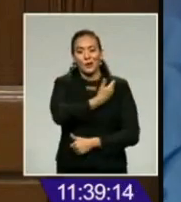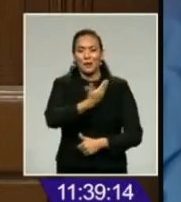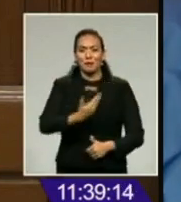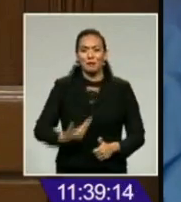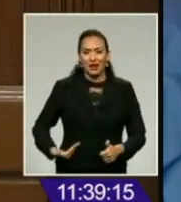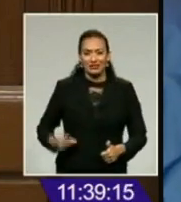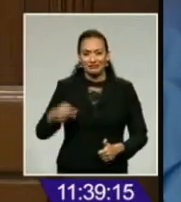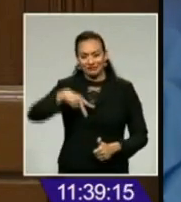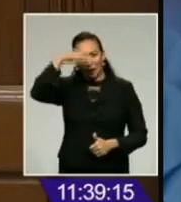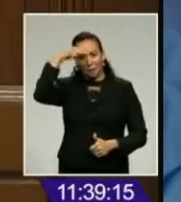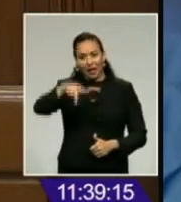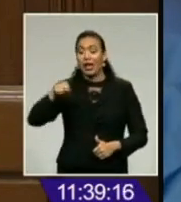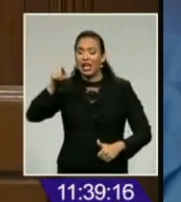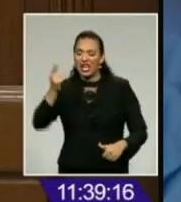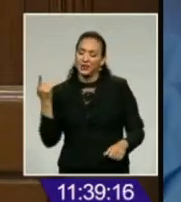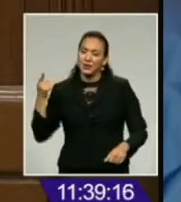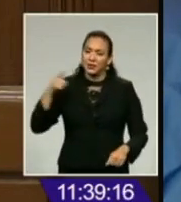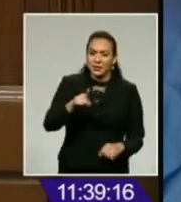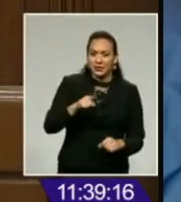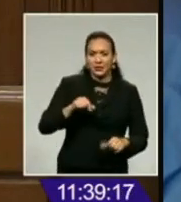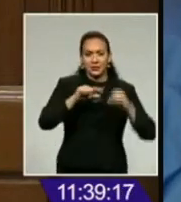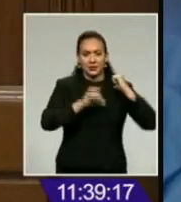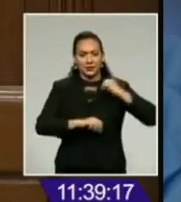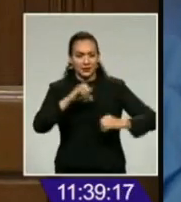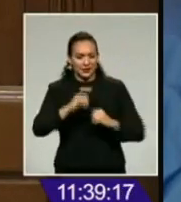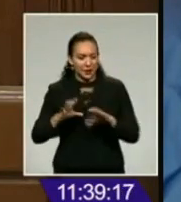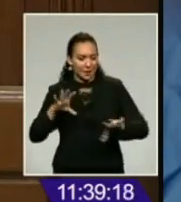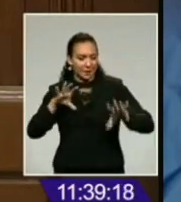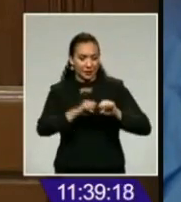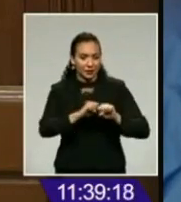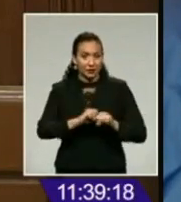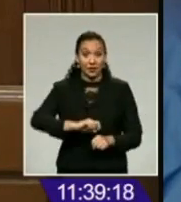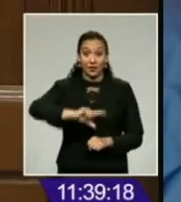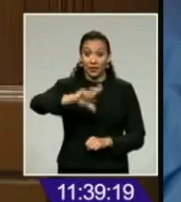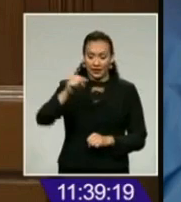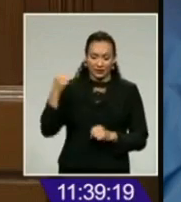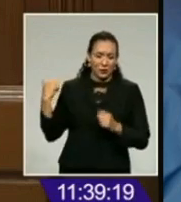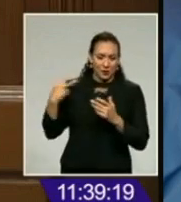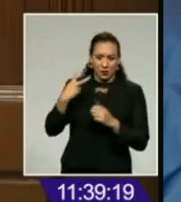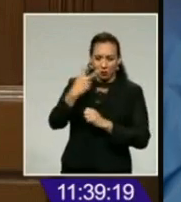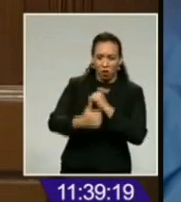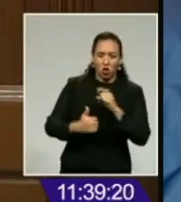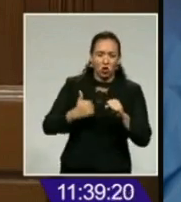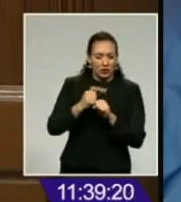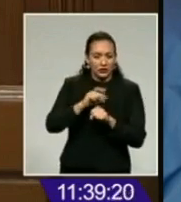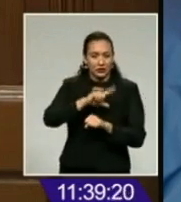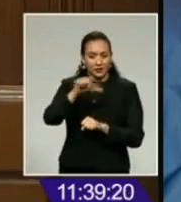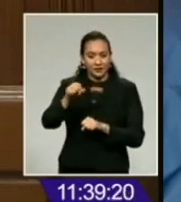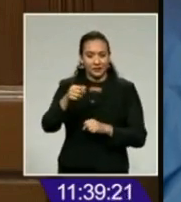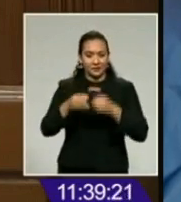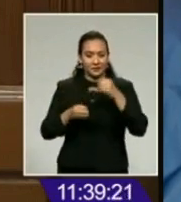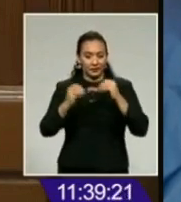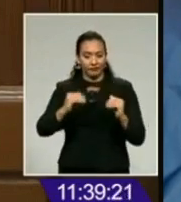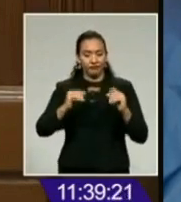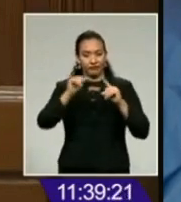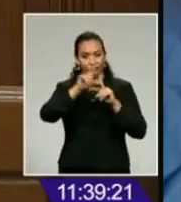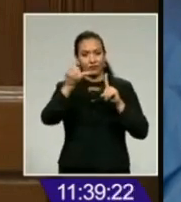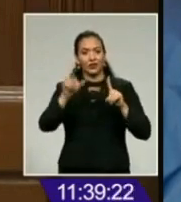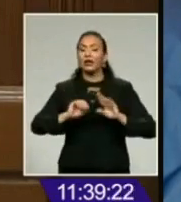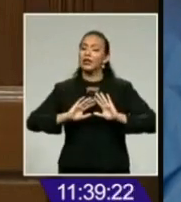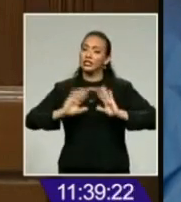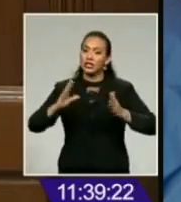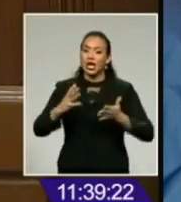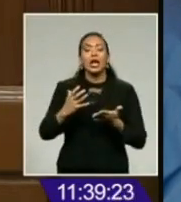casi 2 años después, cuando la Suprema Corte recuperó su mandato y papel de Tribunal